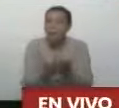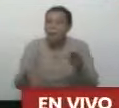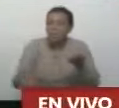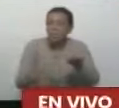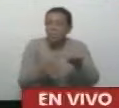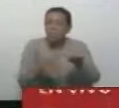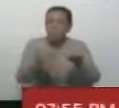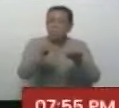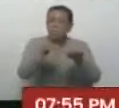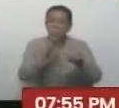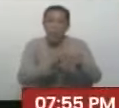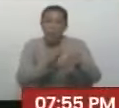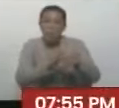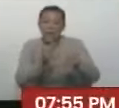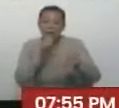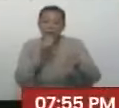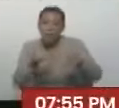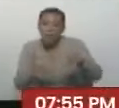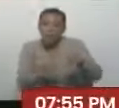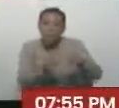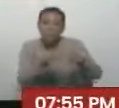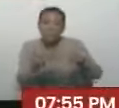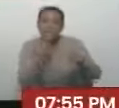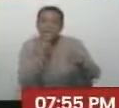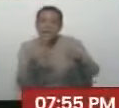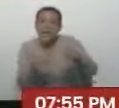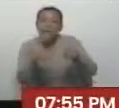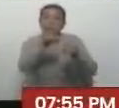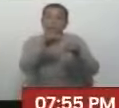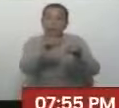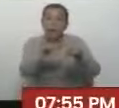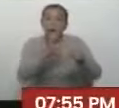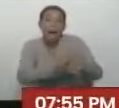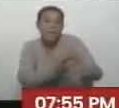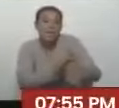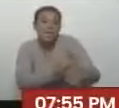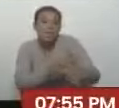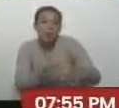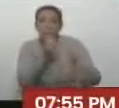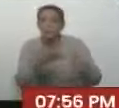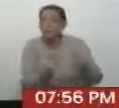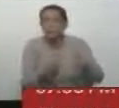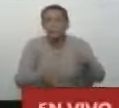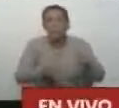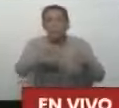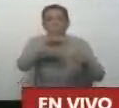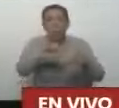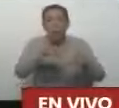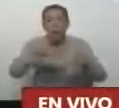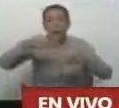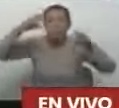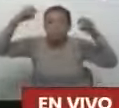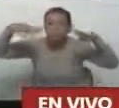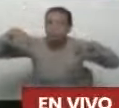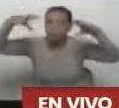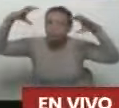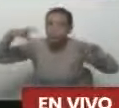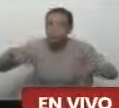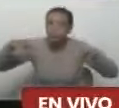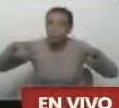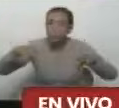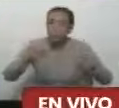Ahí me la dio, una alerta visual, aquí en la pantalla. Uh-huh. Este es un sensor de calidad de agua. Él mide las partículas del agua y nos dice si